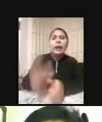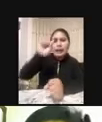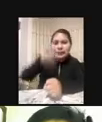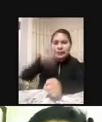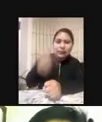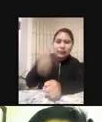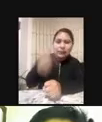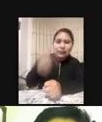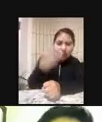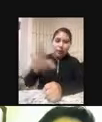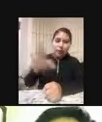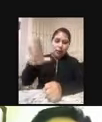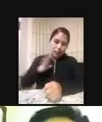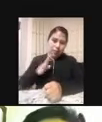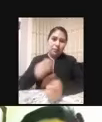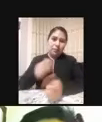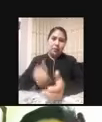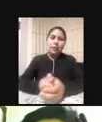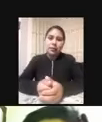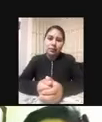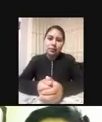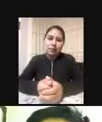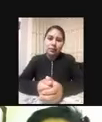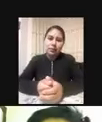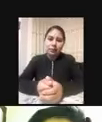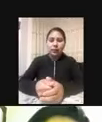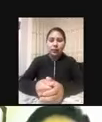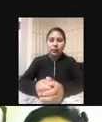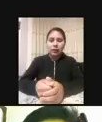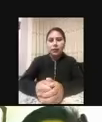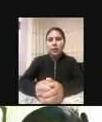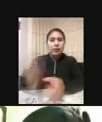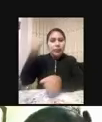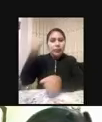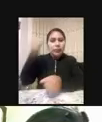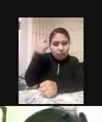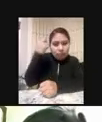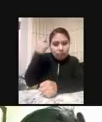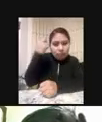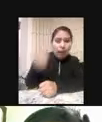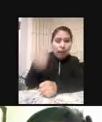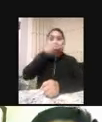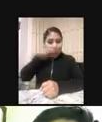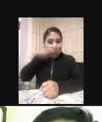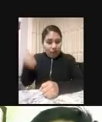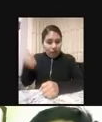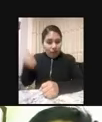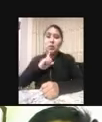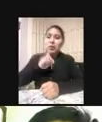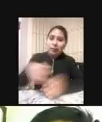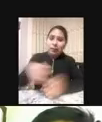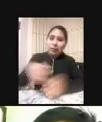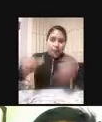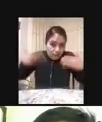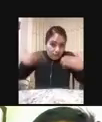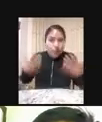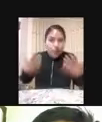que su comprensión está mejorando. Y la comprensión siempre va a ser más importante que la expresión. Siguiente, por favor.